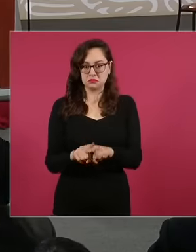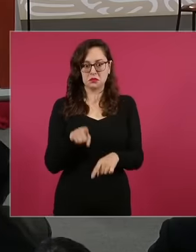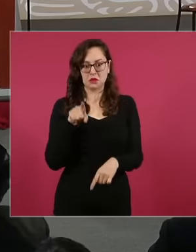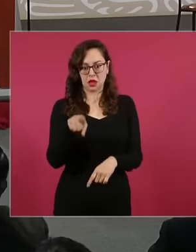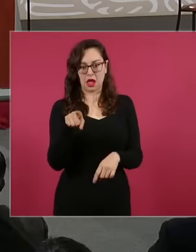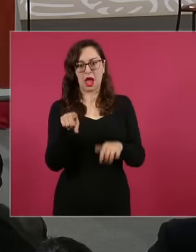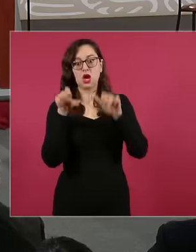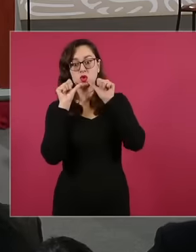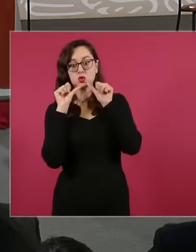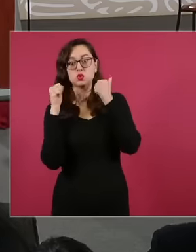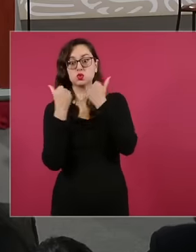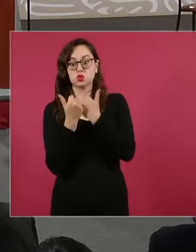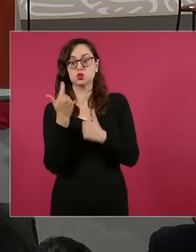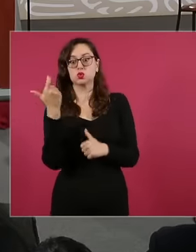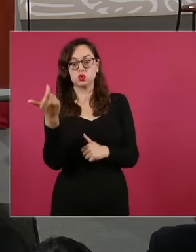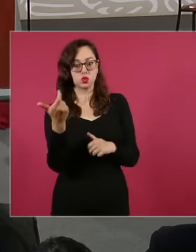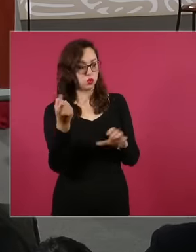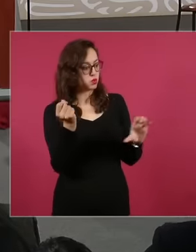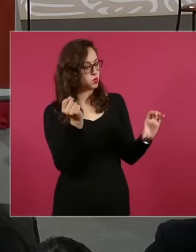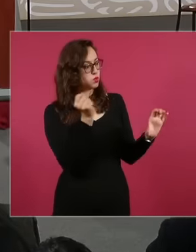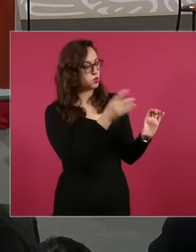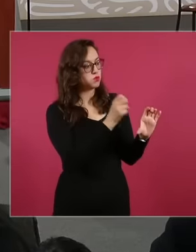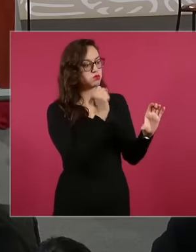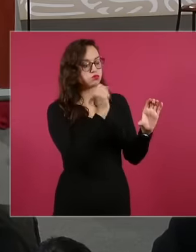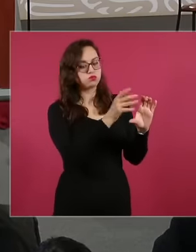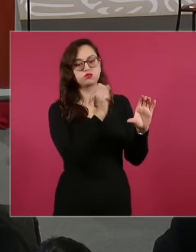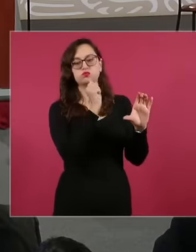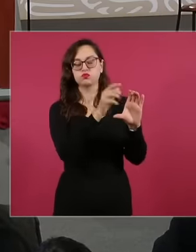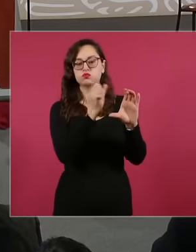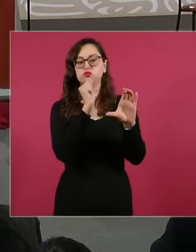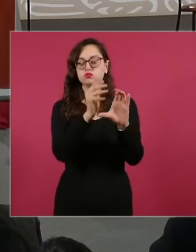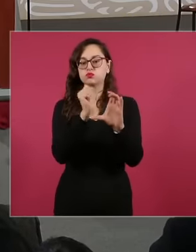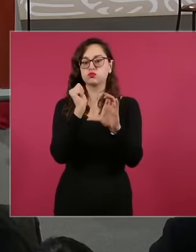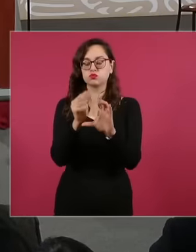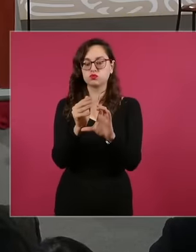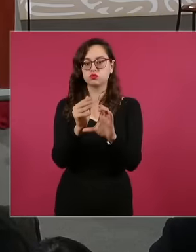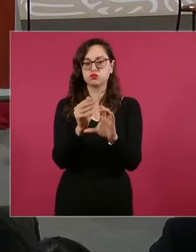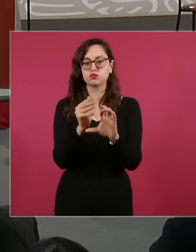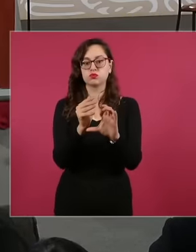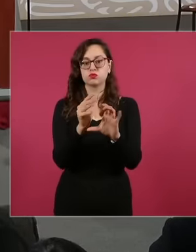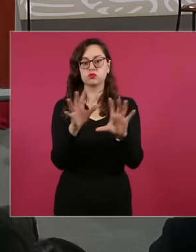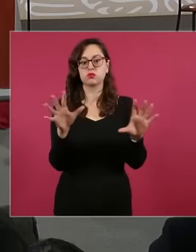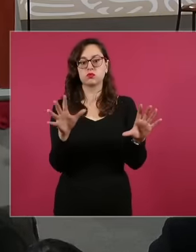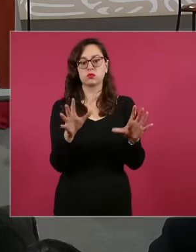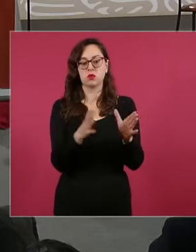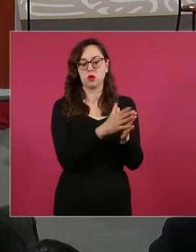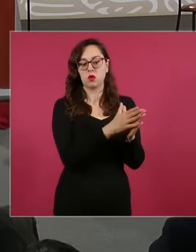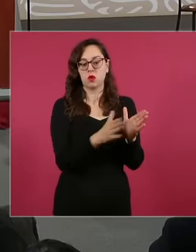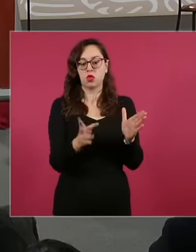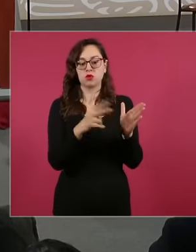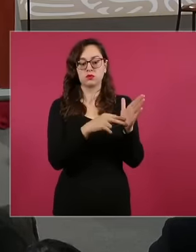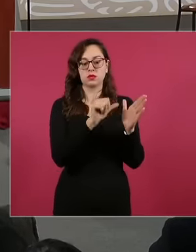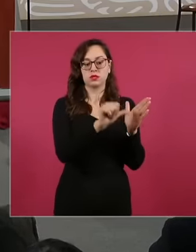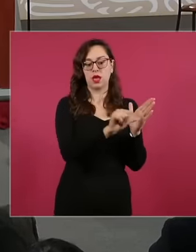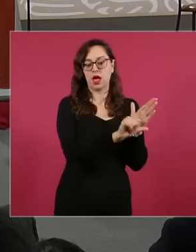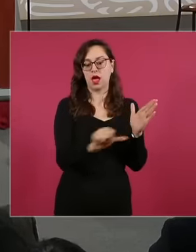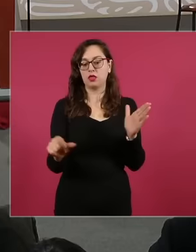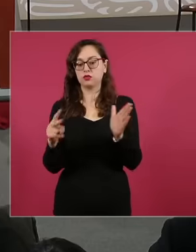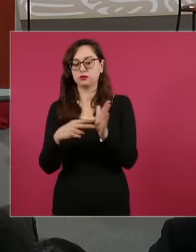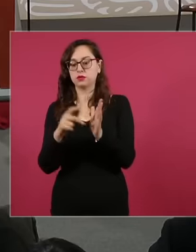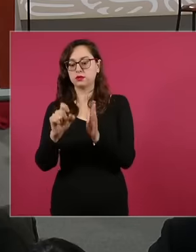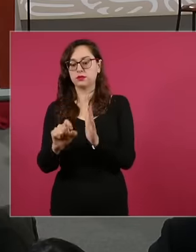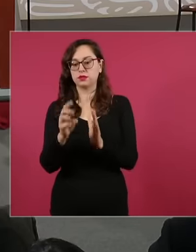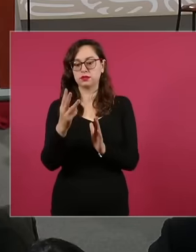mexicanos contra la corrupción y la impunidad. En el periodo 2016 a